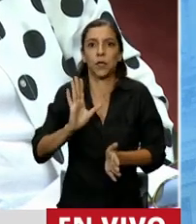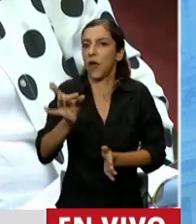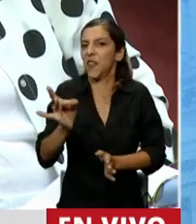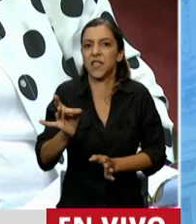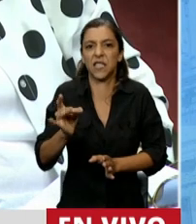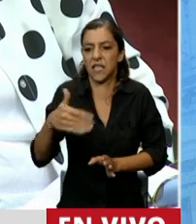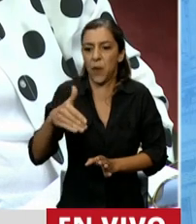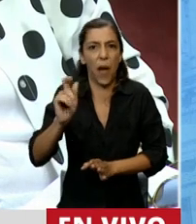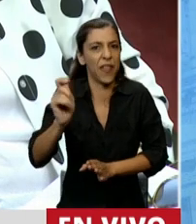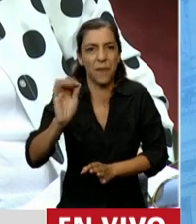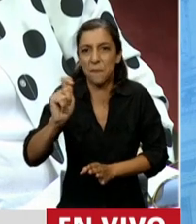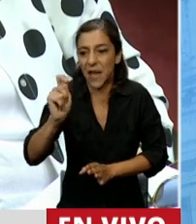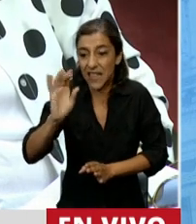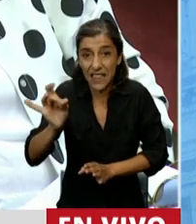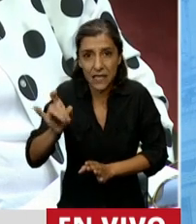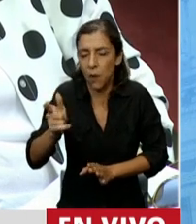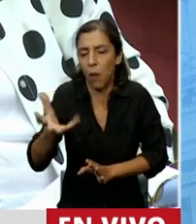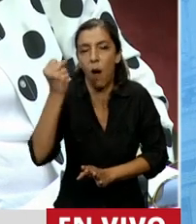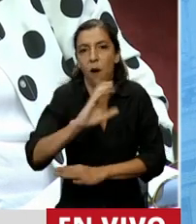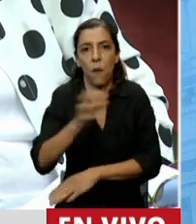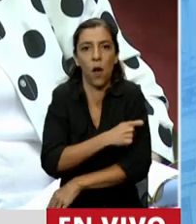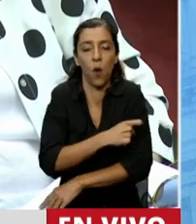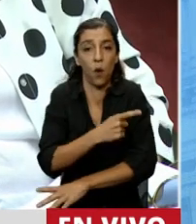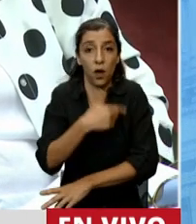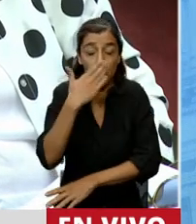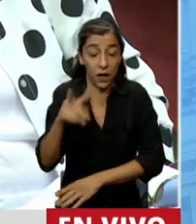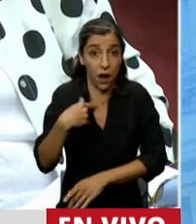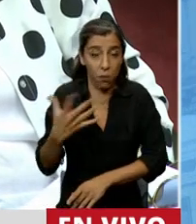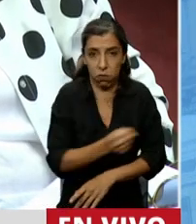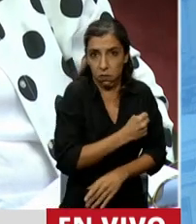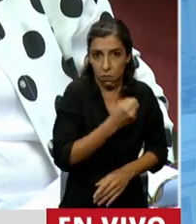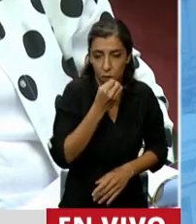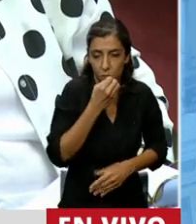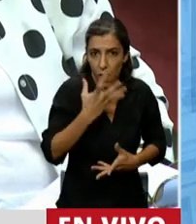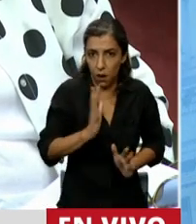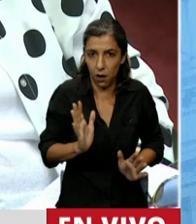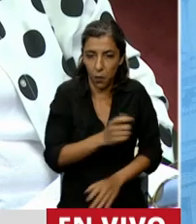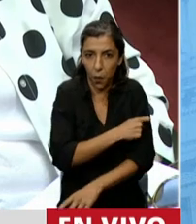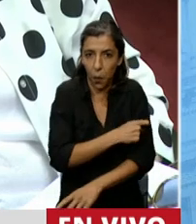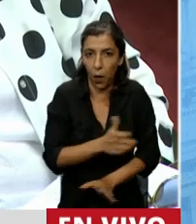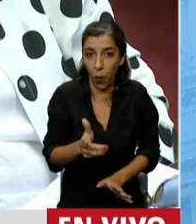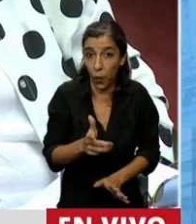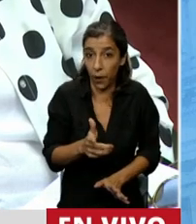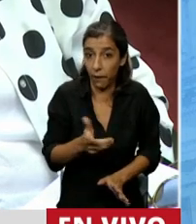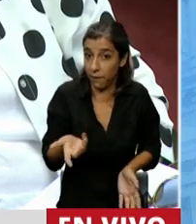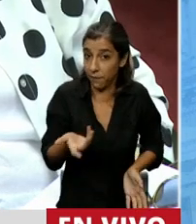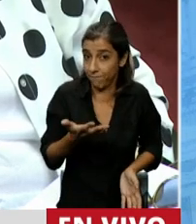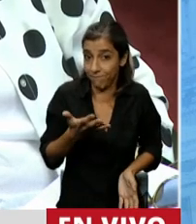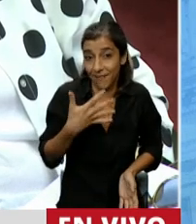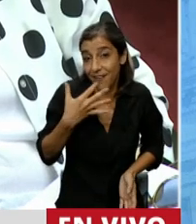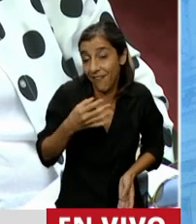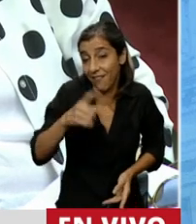que no cumplieron en este año y, sin embargo, nos sometieron a esto. Por eso creo que